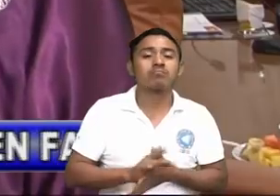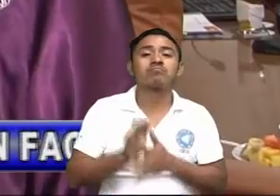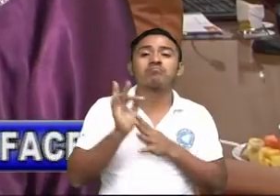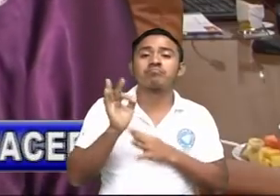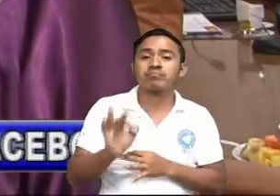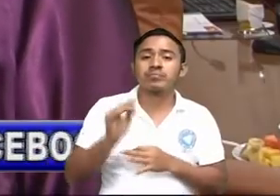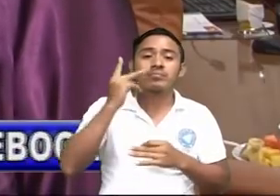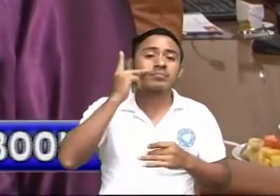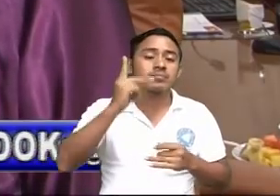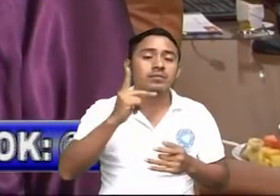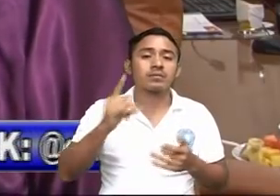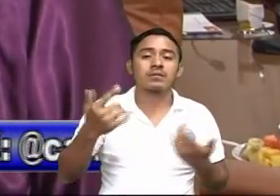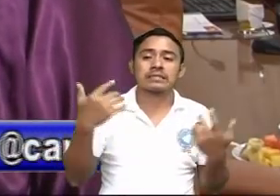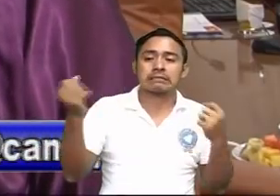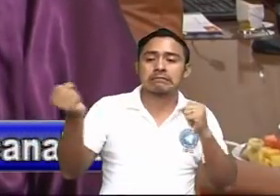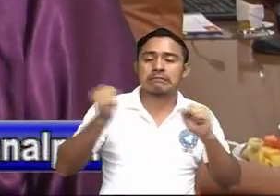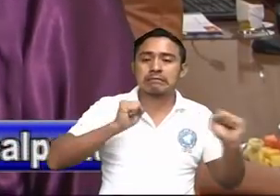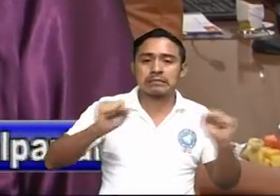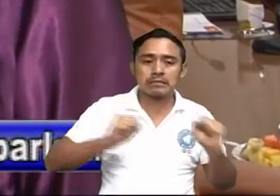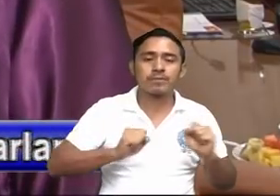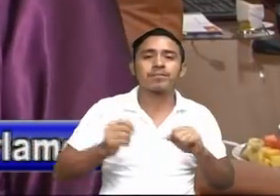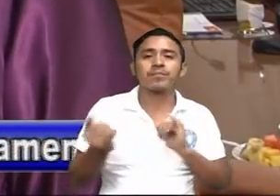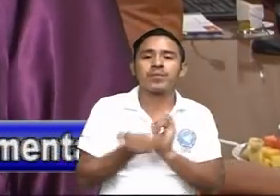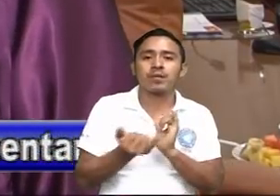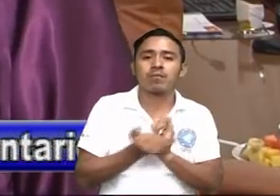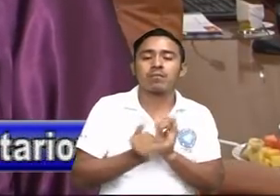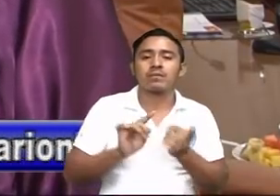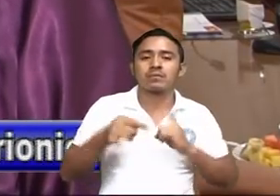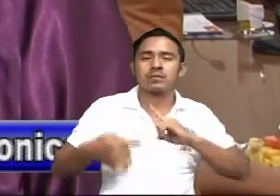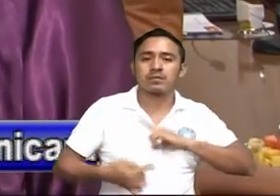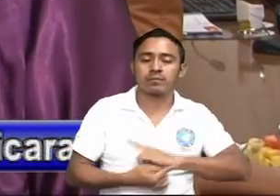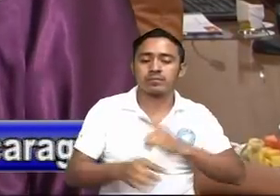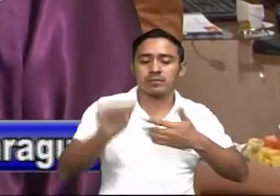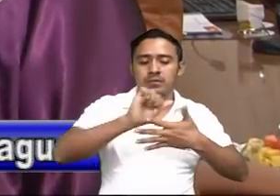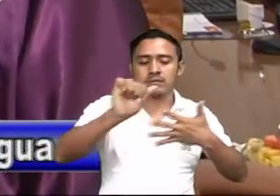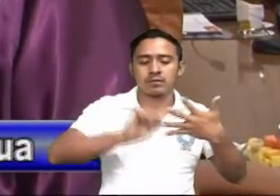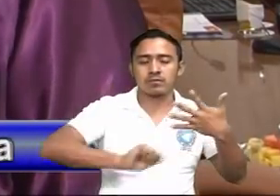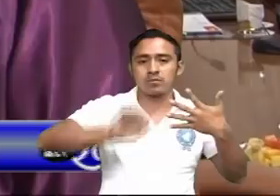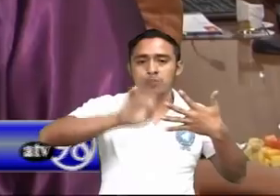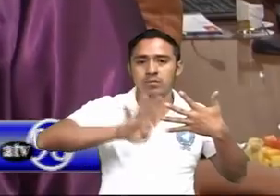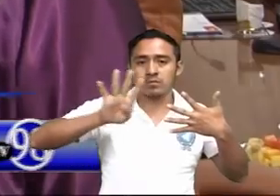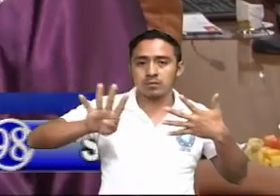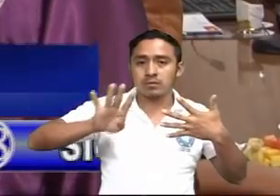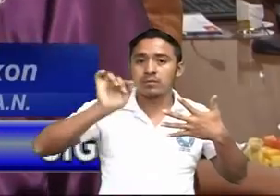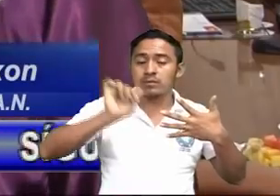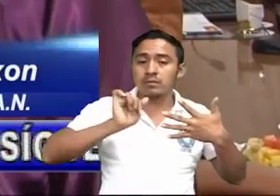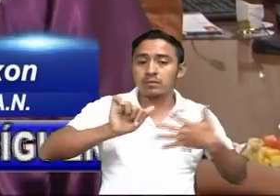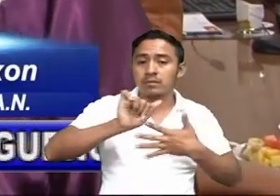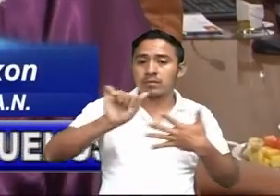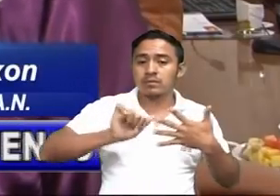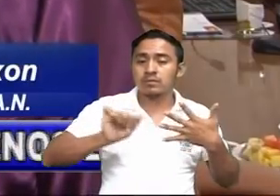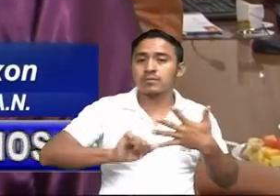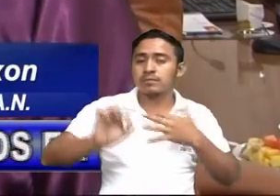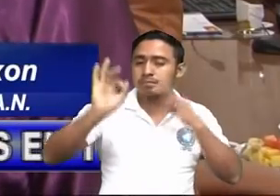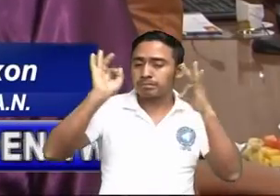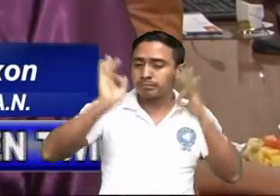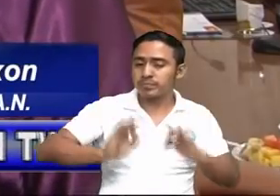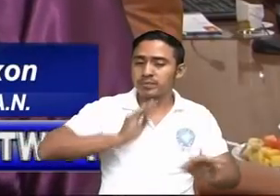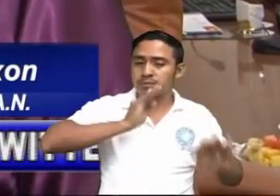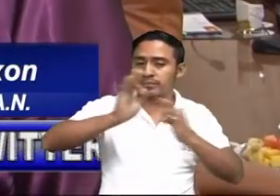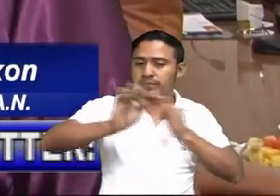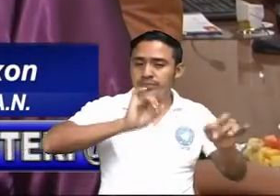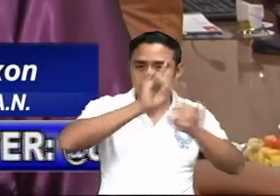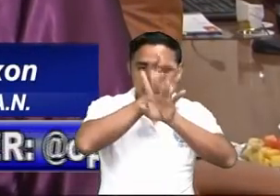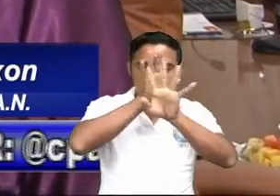de urgencia. Y lo que se hizo es una reforma al artículo 44, donde en ese artículo queda clara,